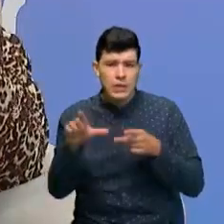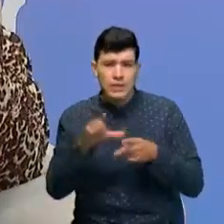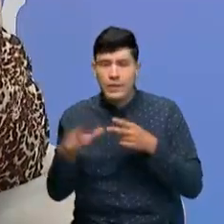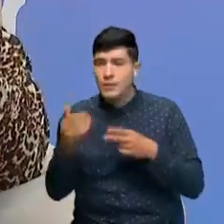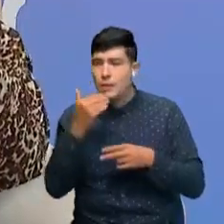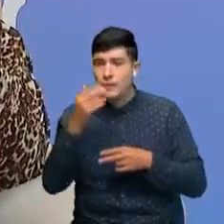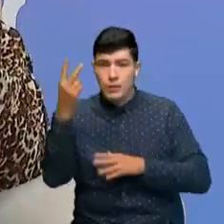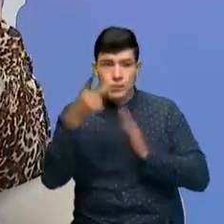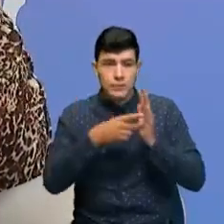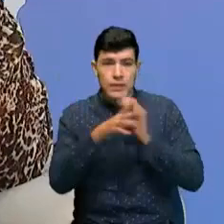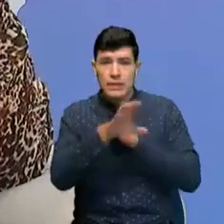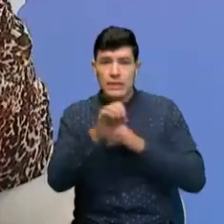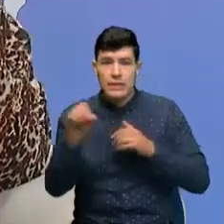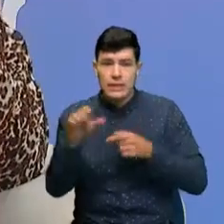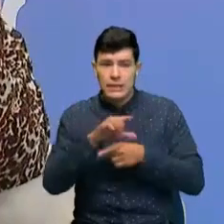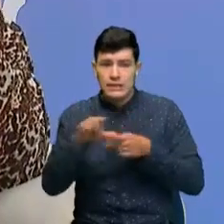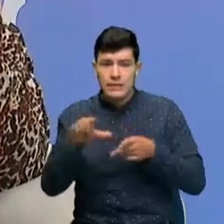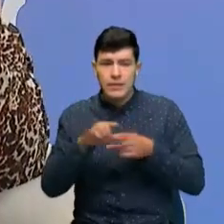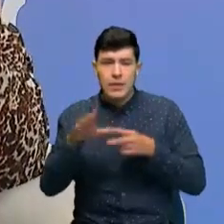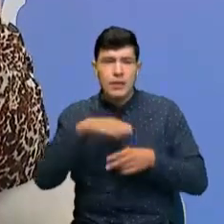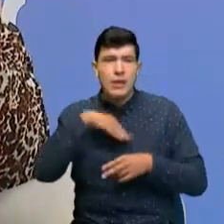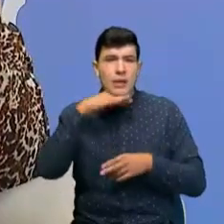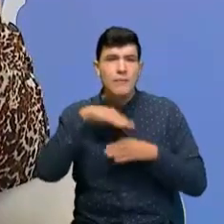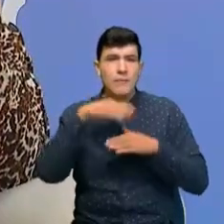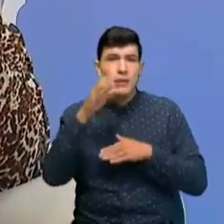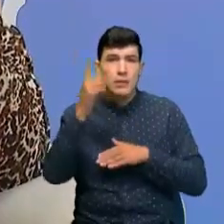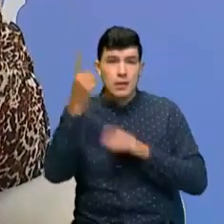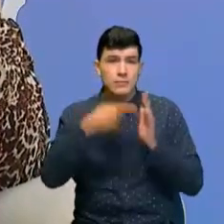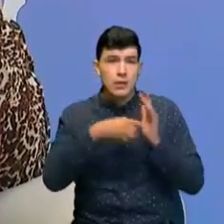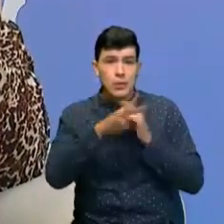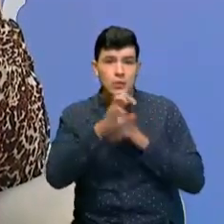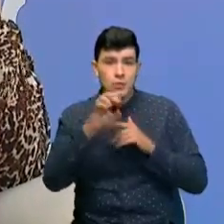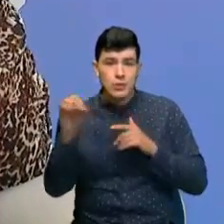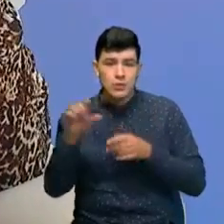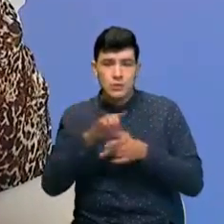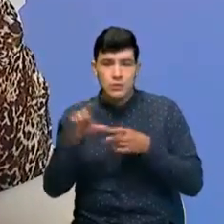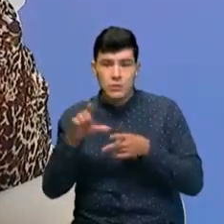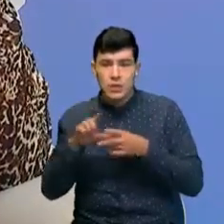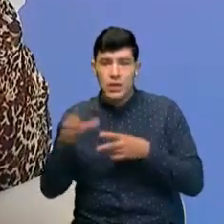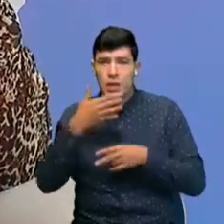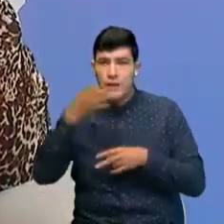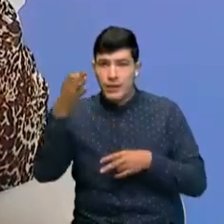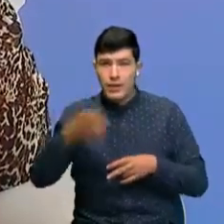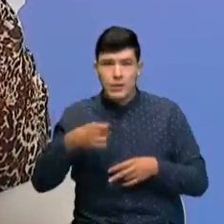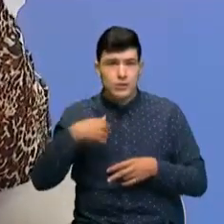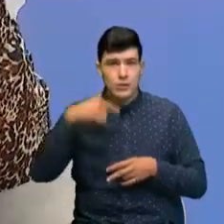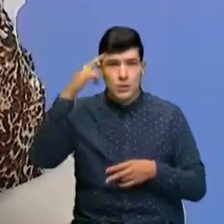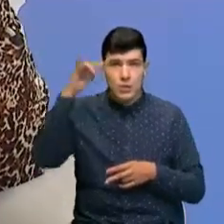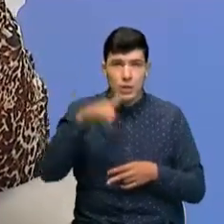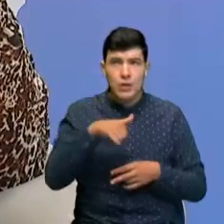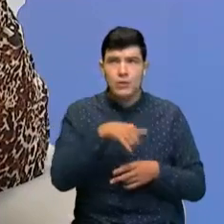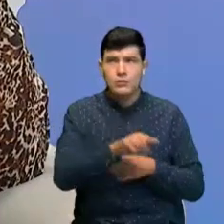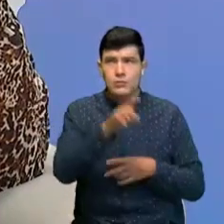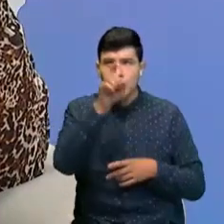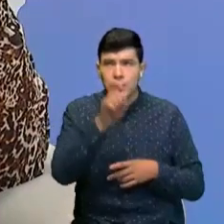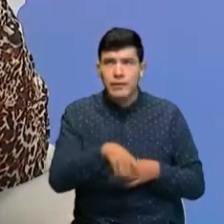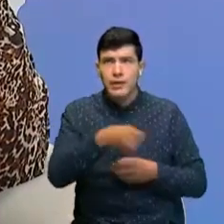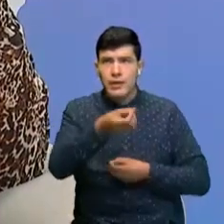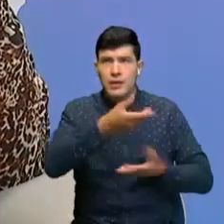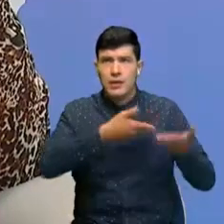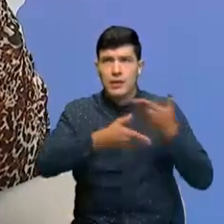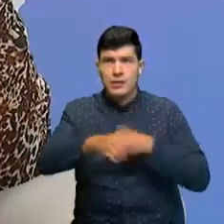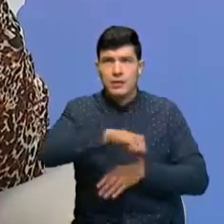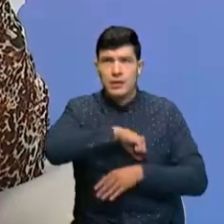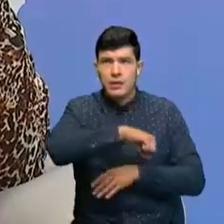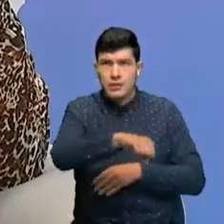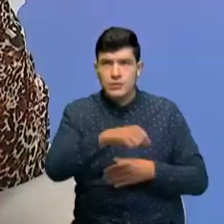tuviera 2.500 semanas y que le sobraba más de las 1.800, la verdad considero yo que debería esto tener derecho a